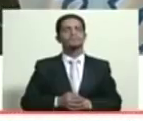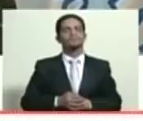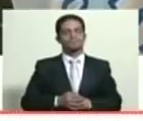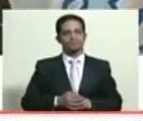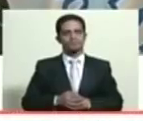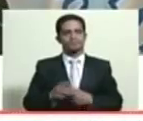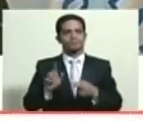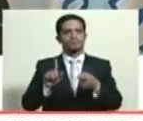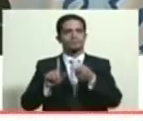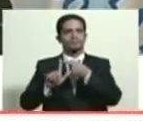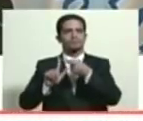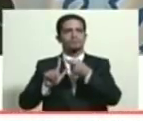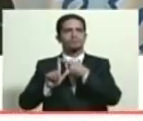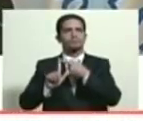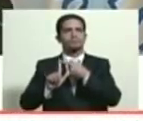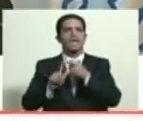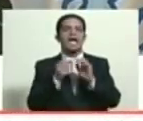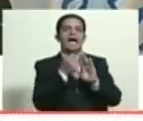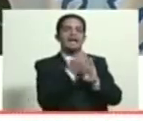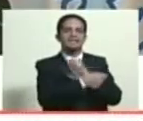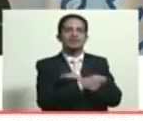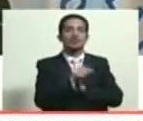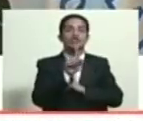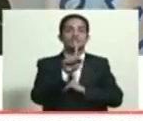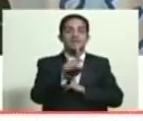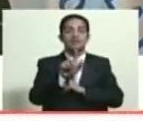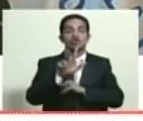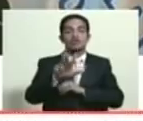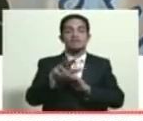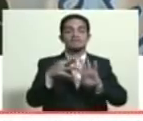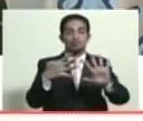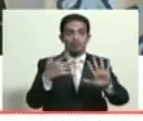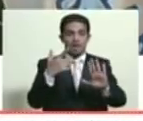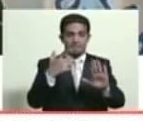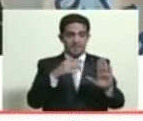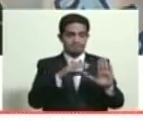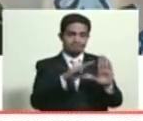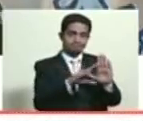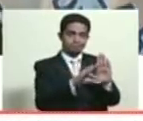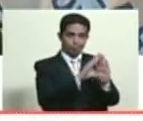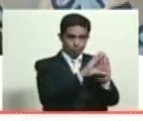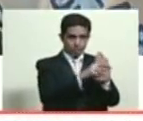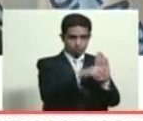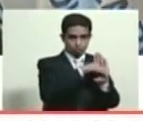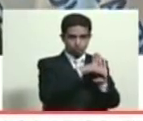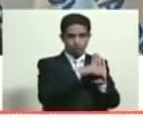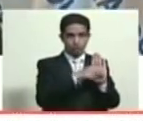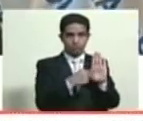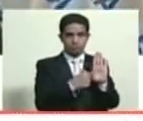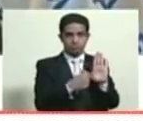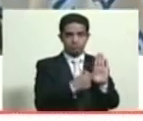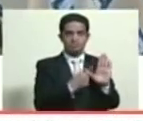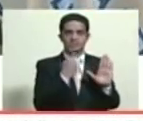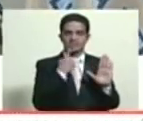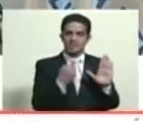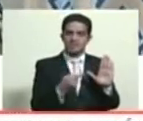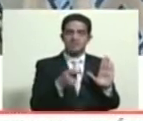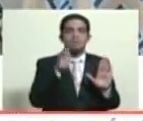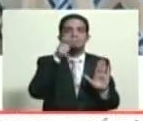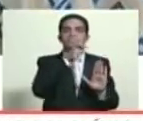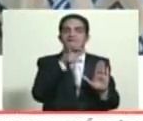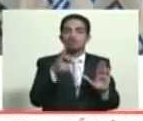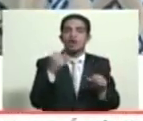Considerando que el artículo 139 de la Constitución de la República Bolivariana de Venezuela dispone que los